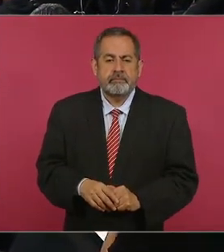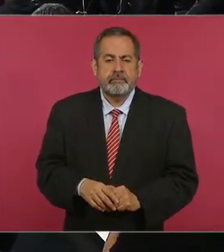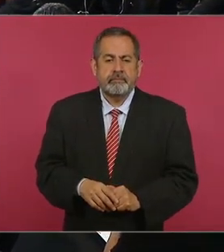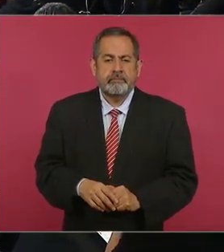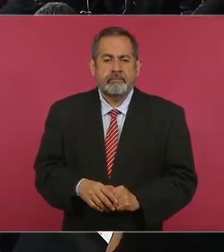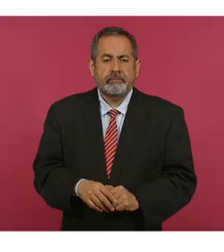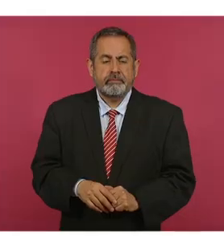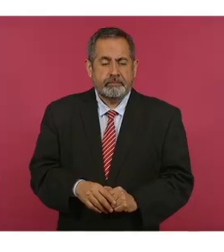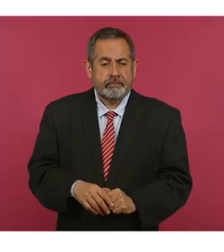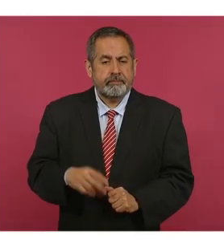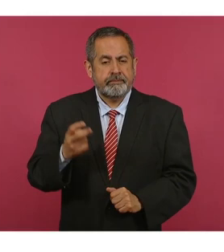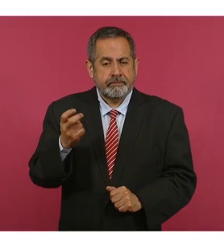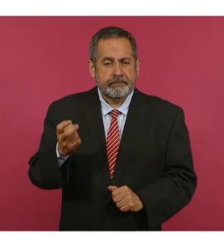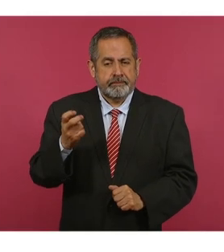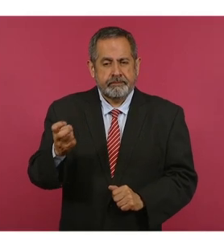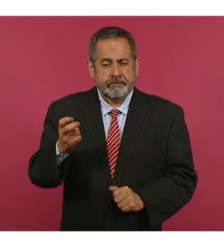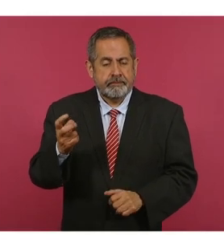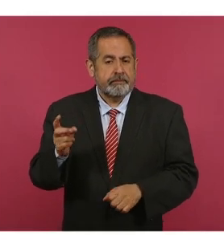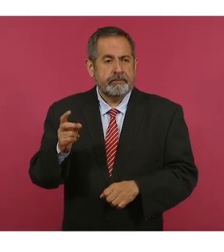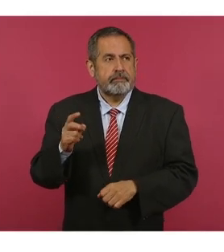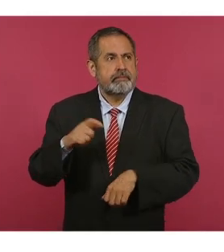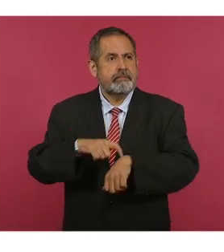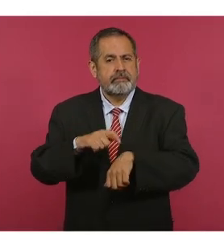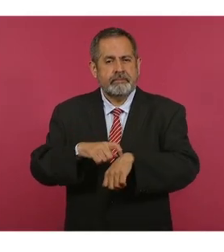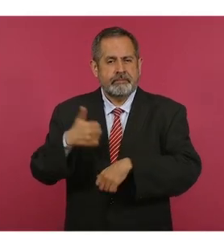Esta imagen es de las 6.